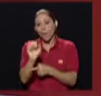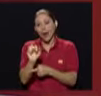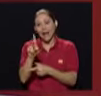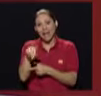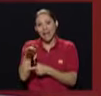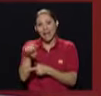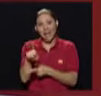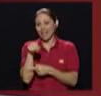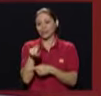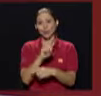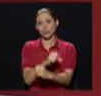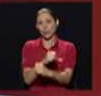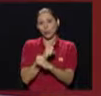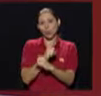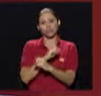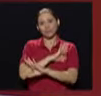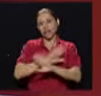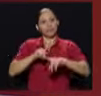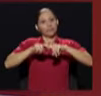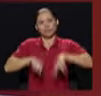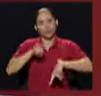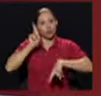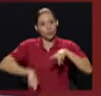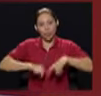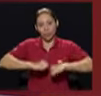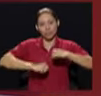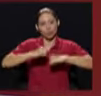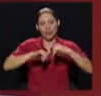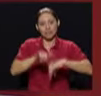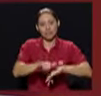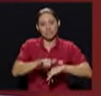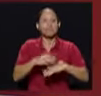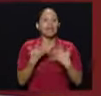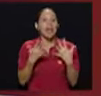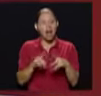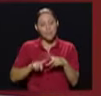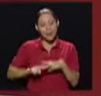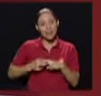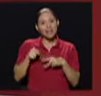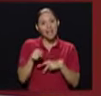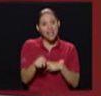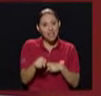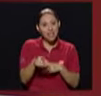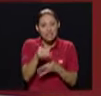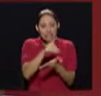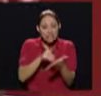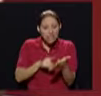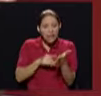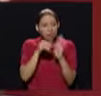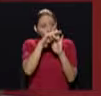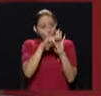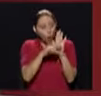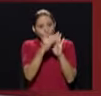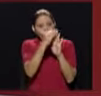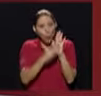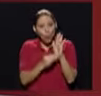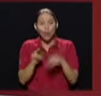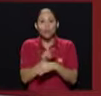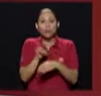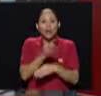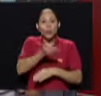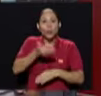A partir de ahí, se siguen utilizando, en términos de código de diseño, básicamente cosas que